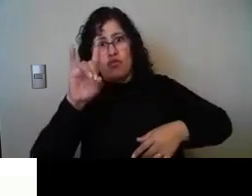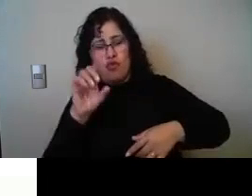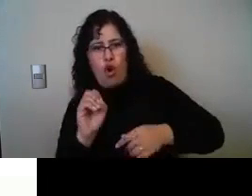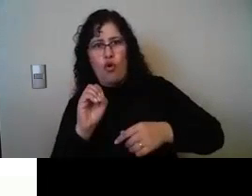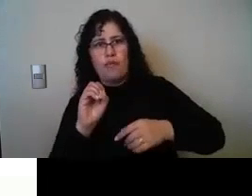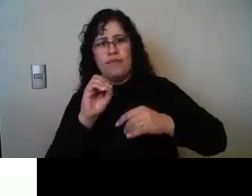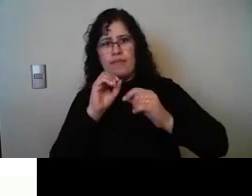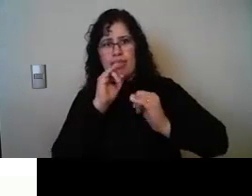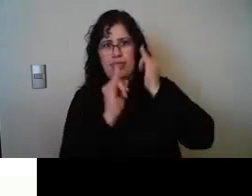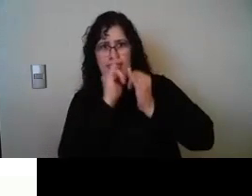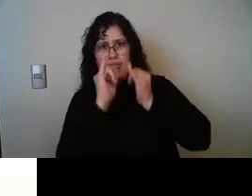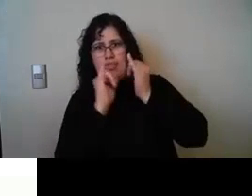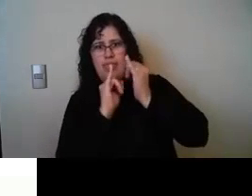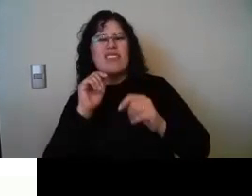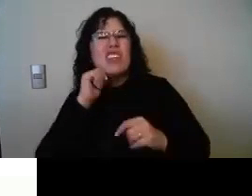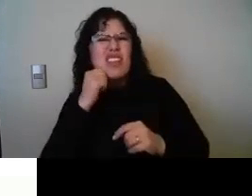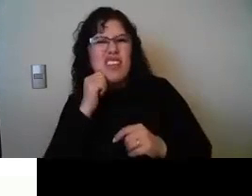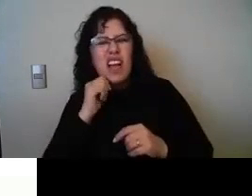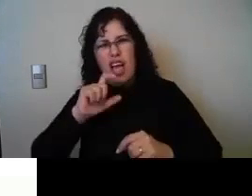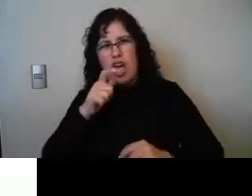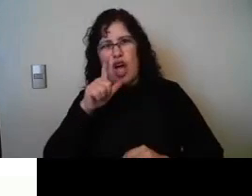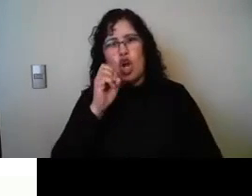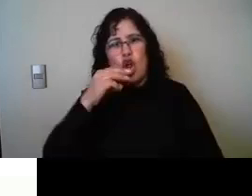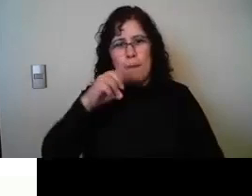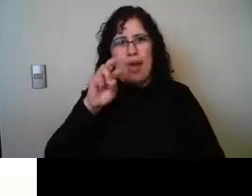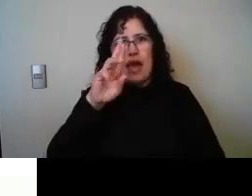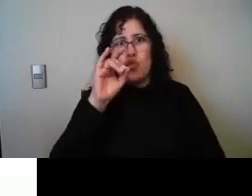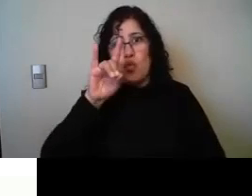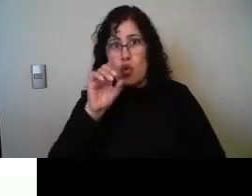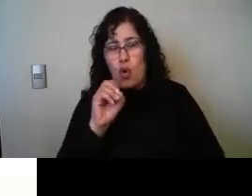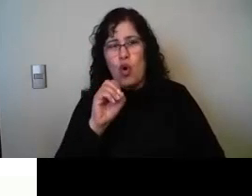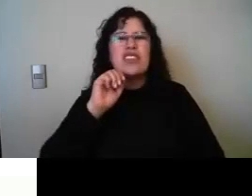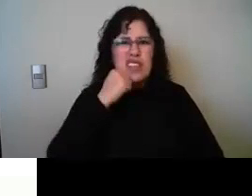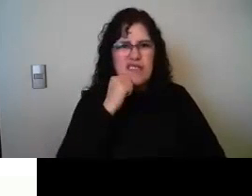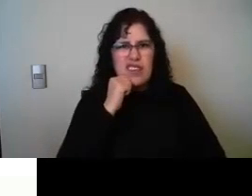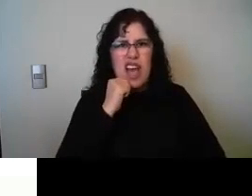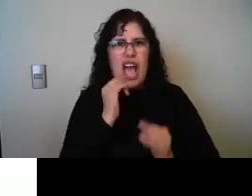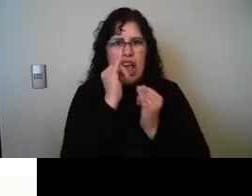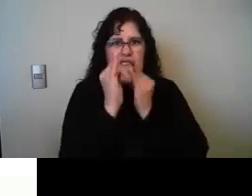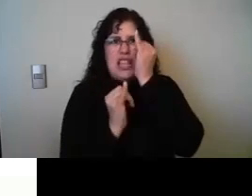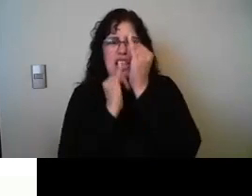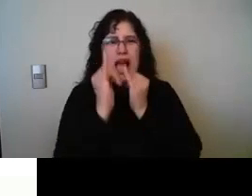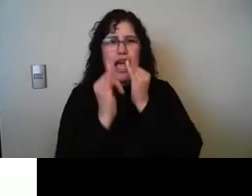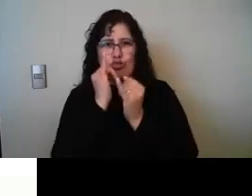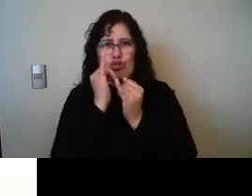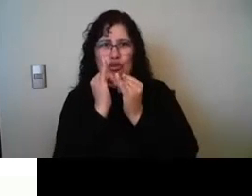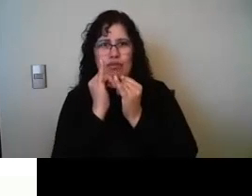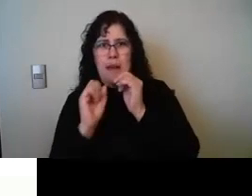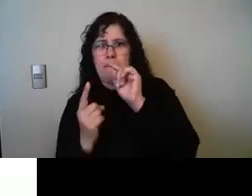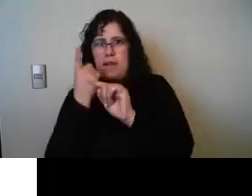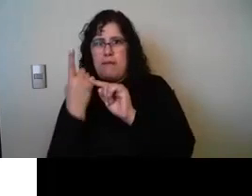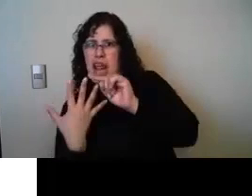glomérulo es la interacción entre la primera y la segunda neurona. ¿Qué nos puede llamar la atención